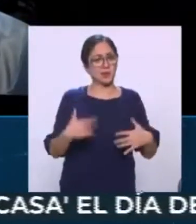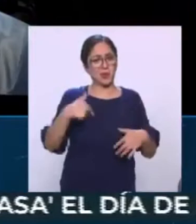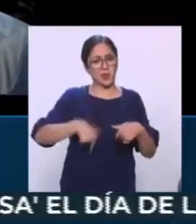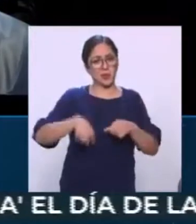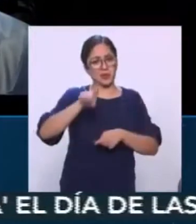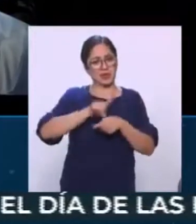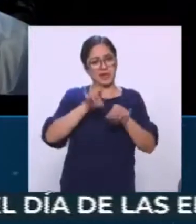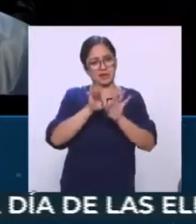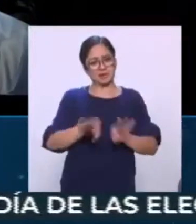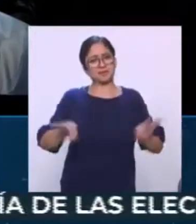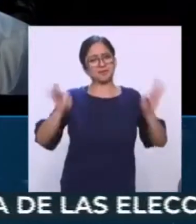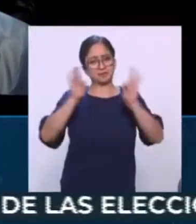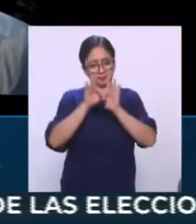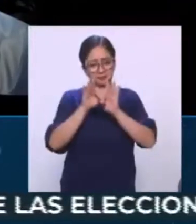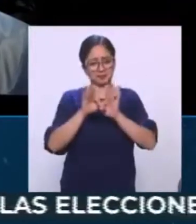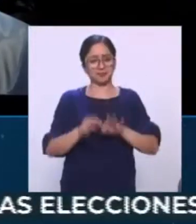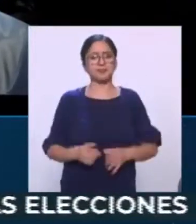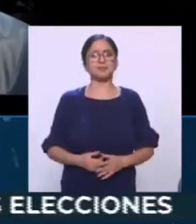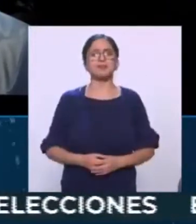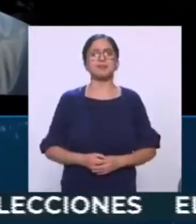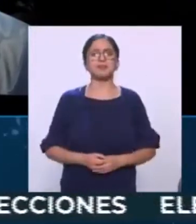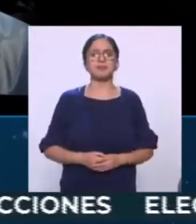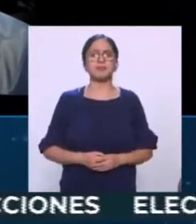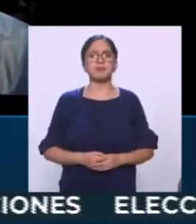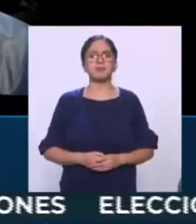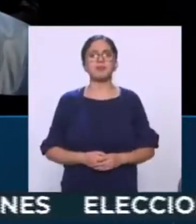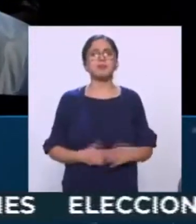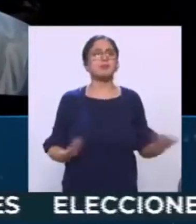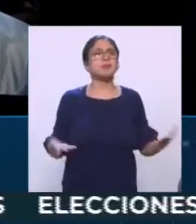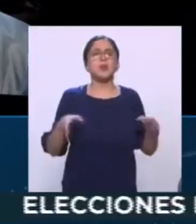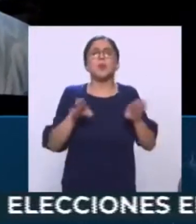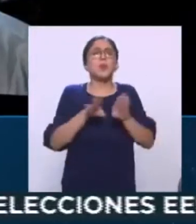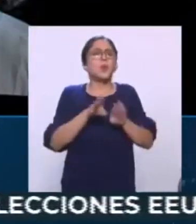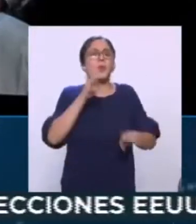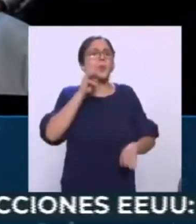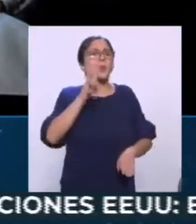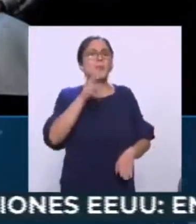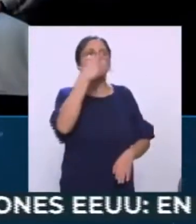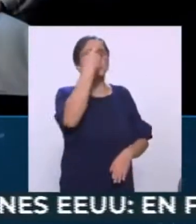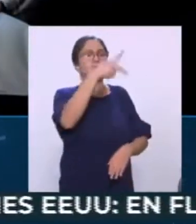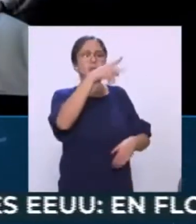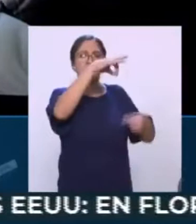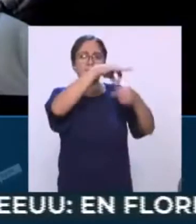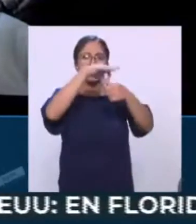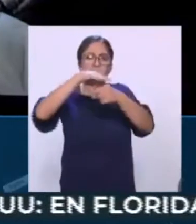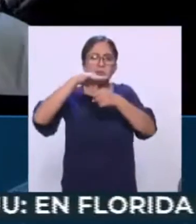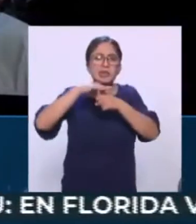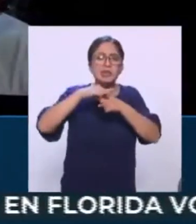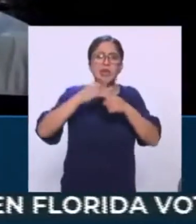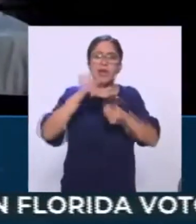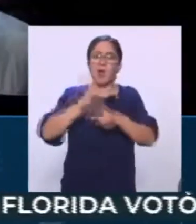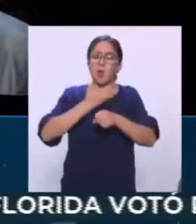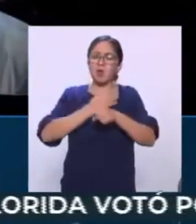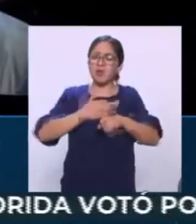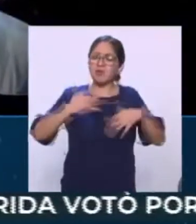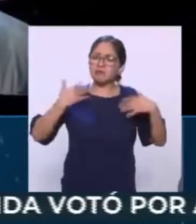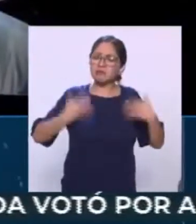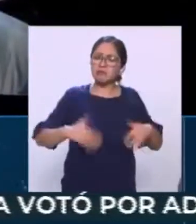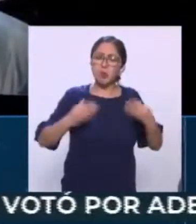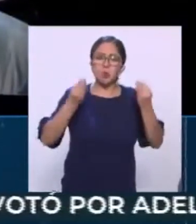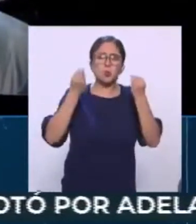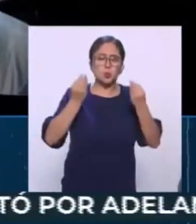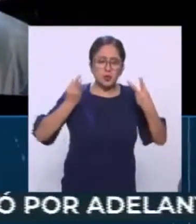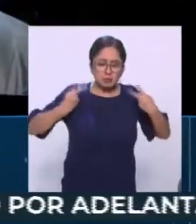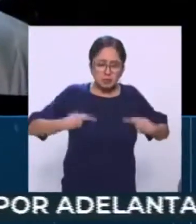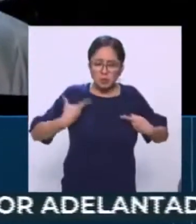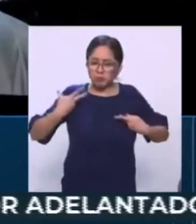día, ¿no? ¿Cómo ves precisamente a estas elecciones, Héctor, en un país que ha sido azotado por la pandemia, un país en el que